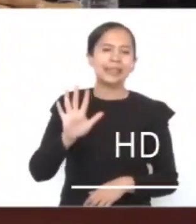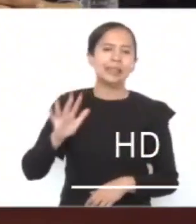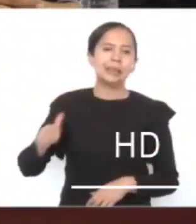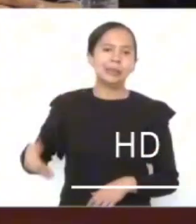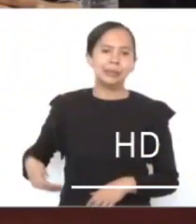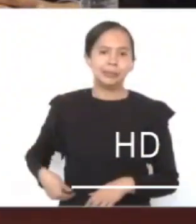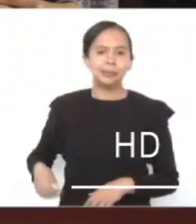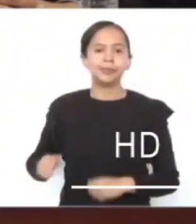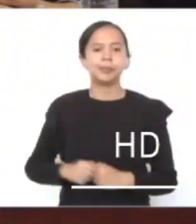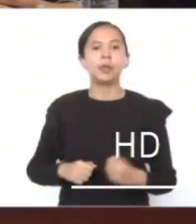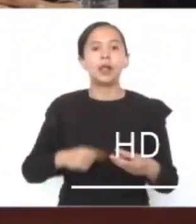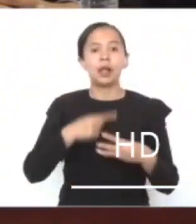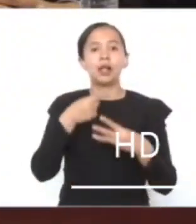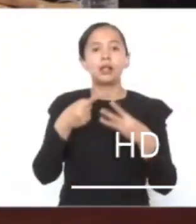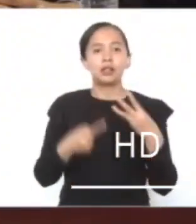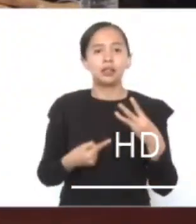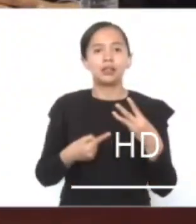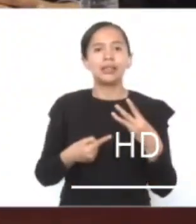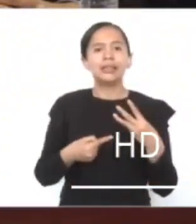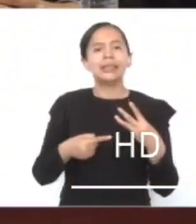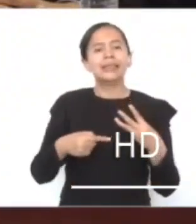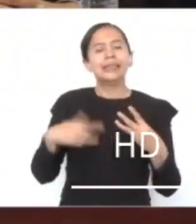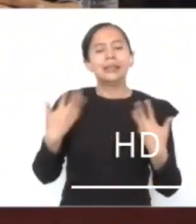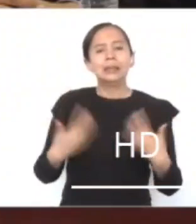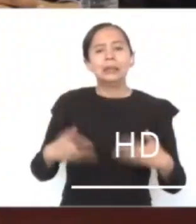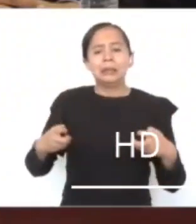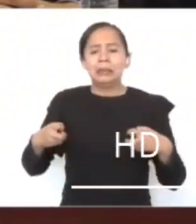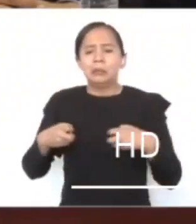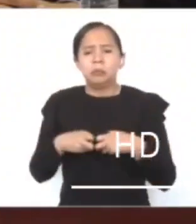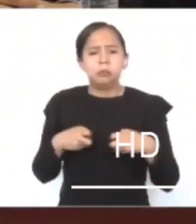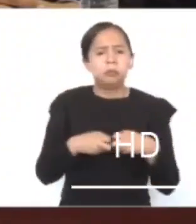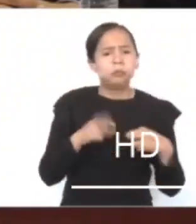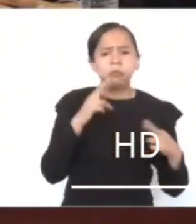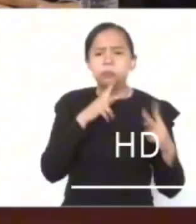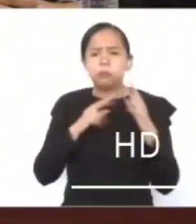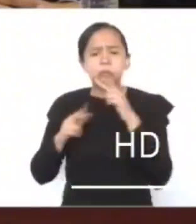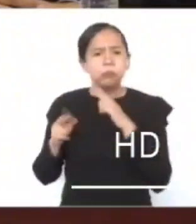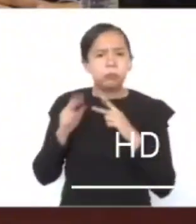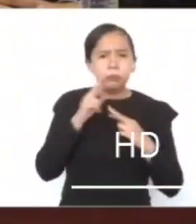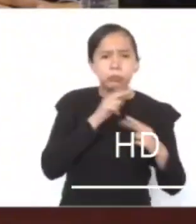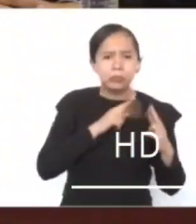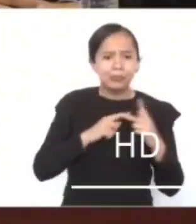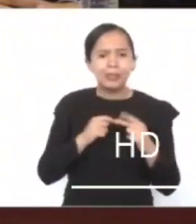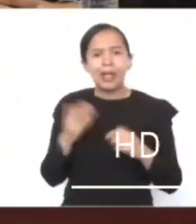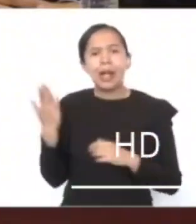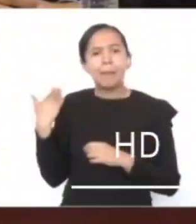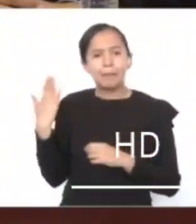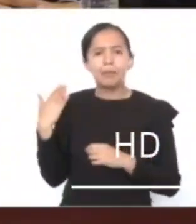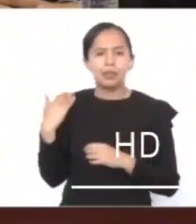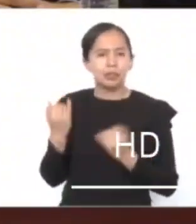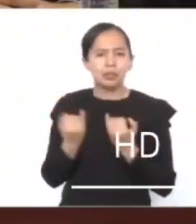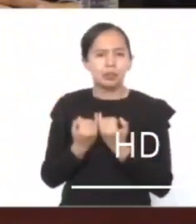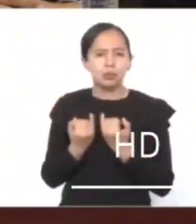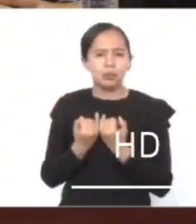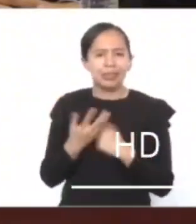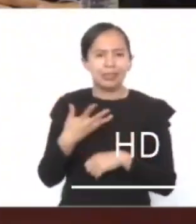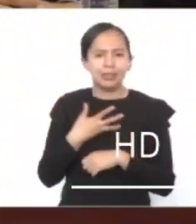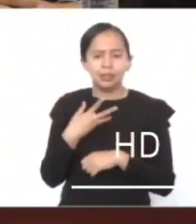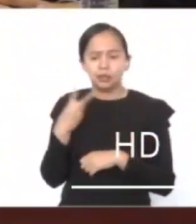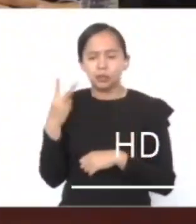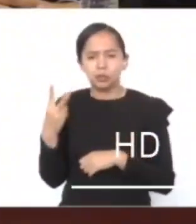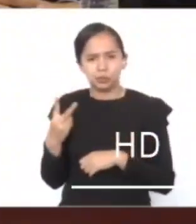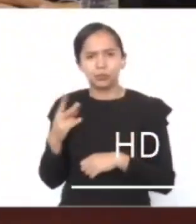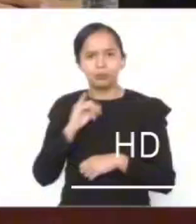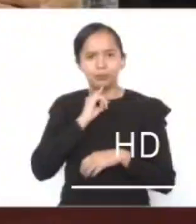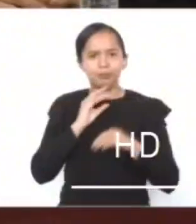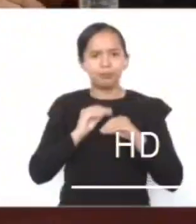incidentes, 3 crisis nerviosas, había 2 hasta hace un momento que